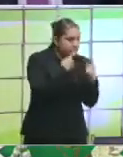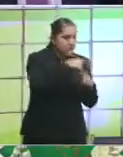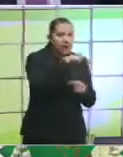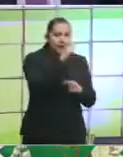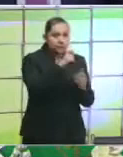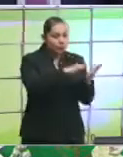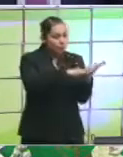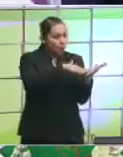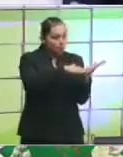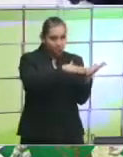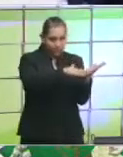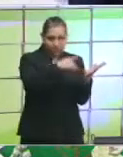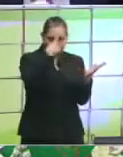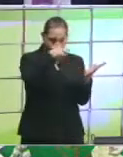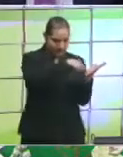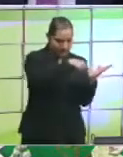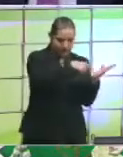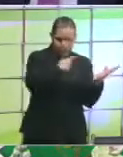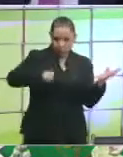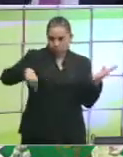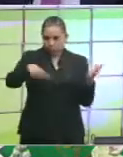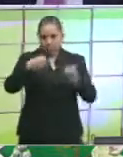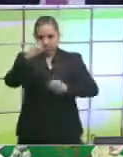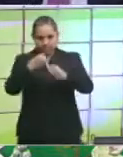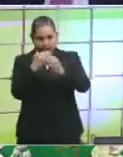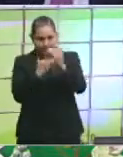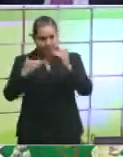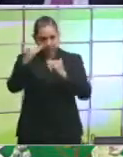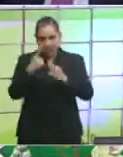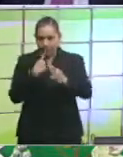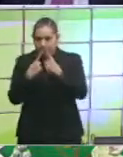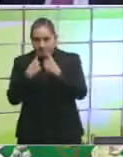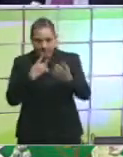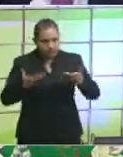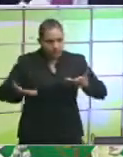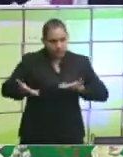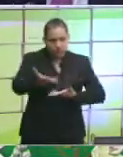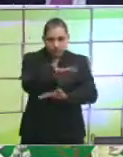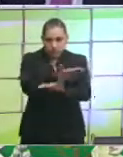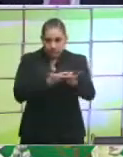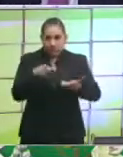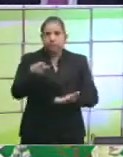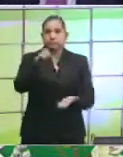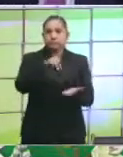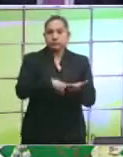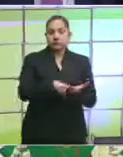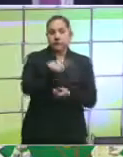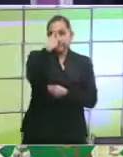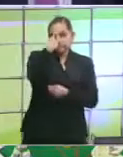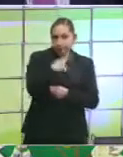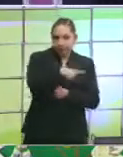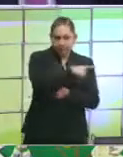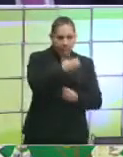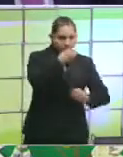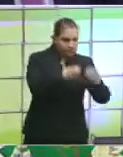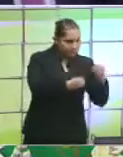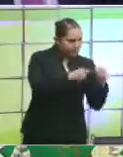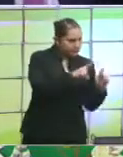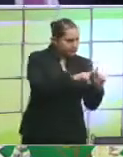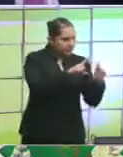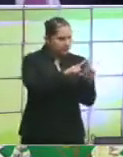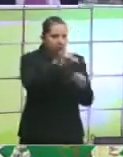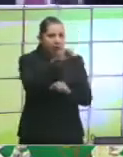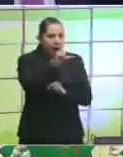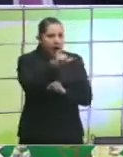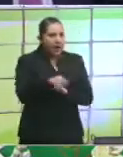en el pleno con una sentencia que era lo que las partes querían ver en la resolución de sus pretensiones yo